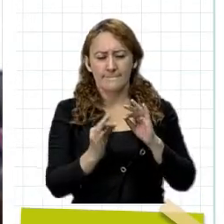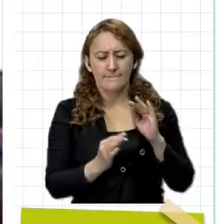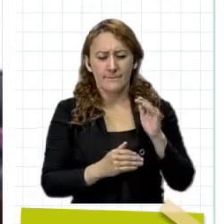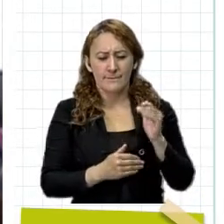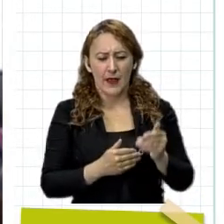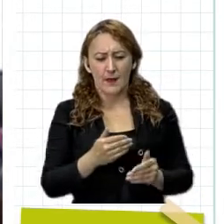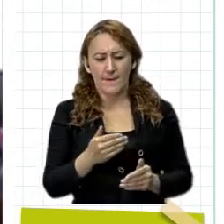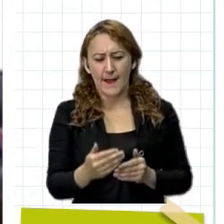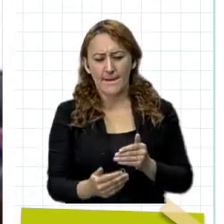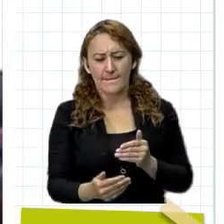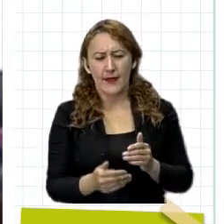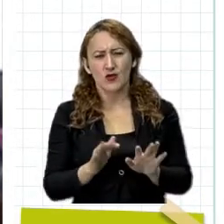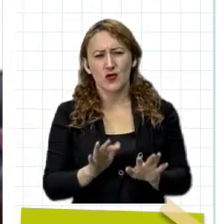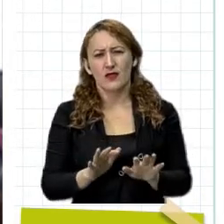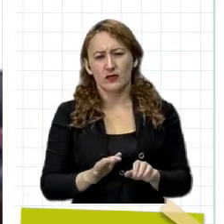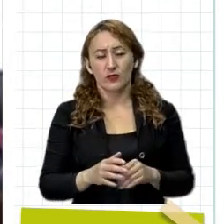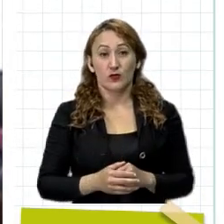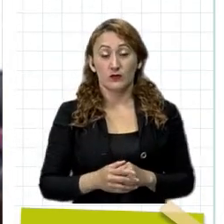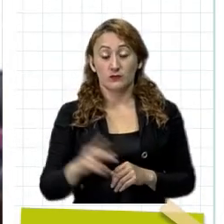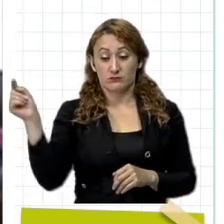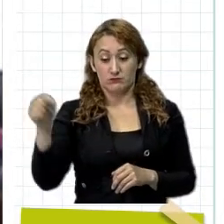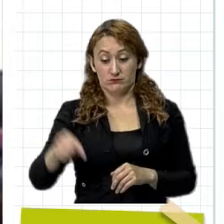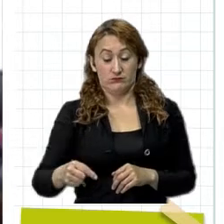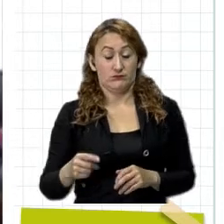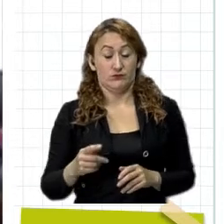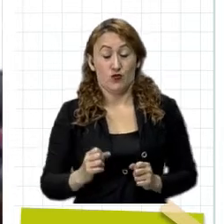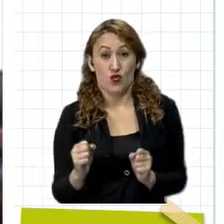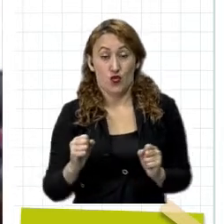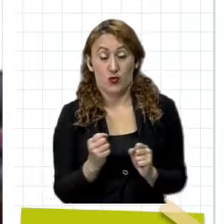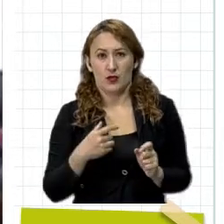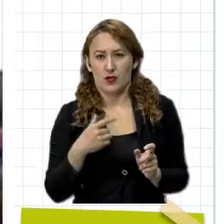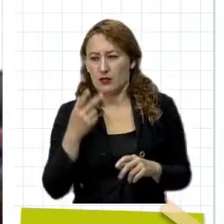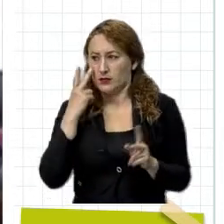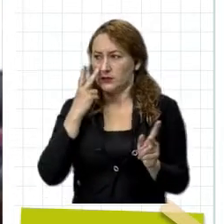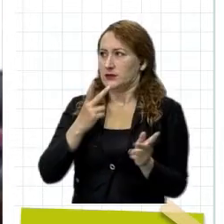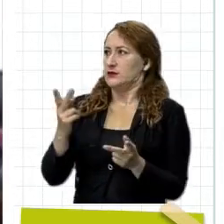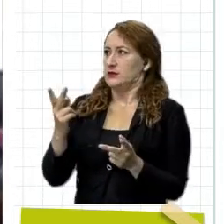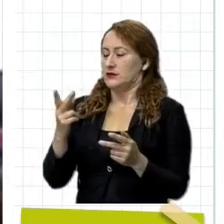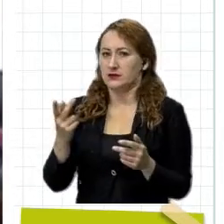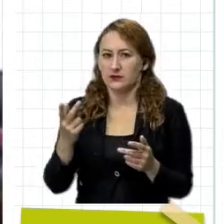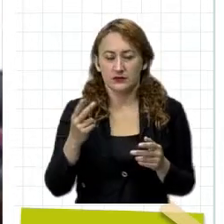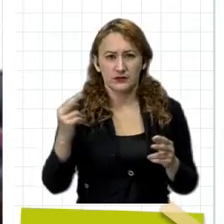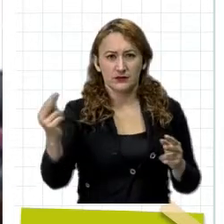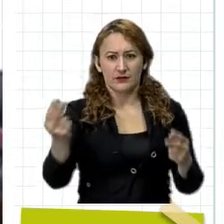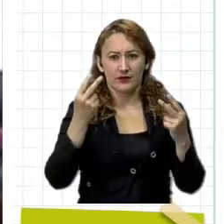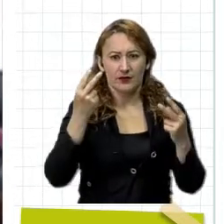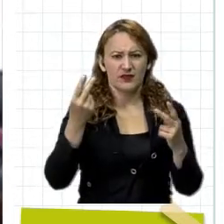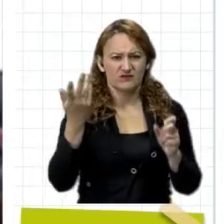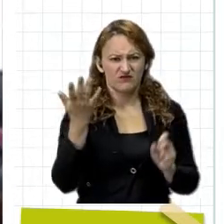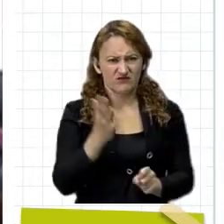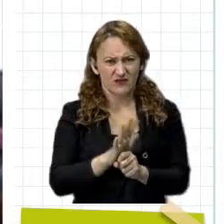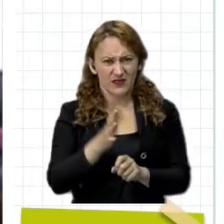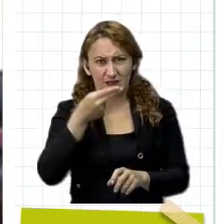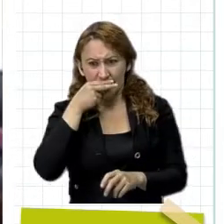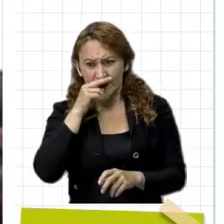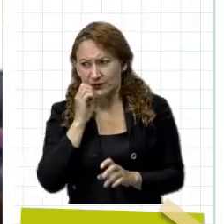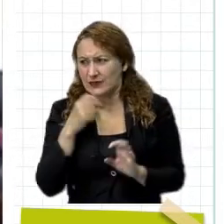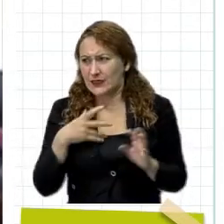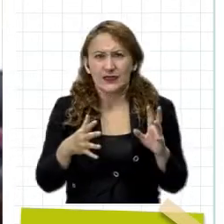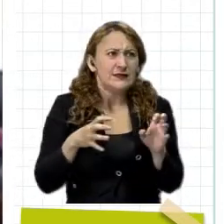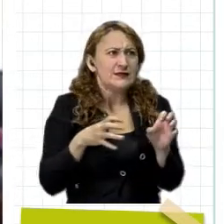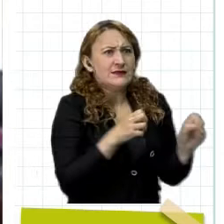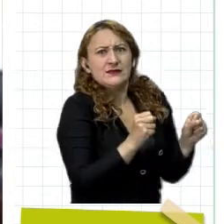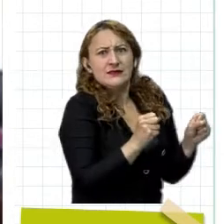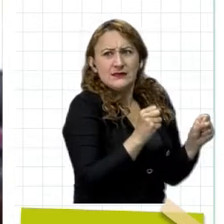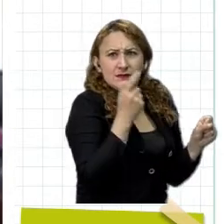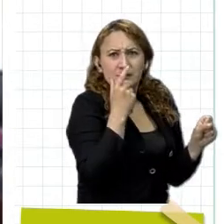comienzo, recién llegado a Bogotá, apenas advertía la mirada curiosa del niño agarrándose atemorizado de la mano